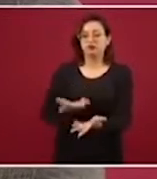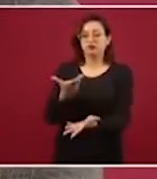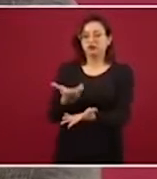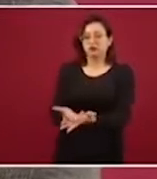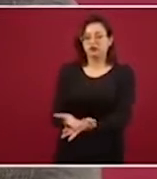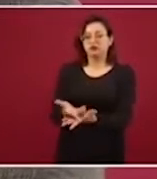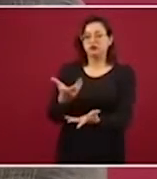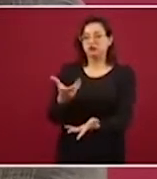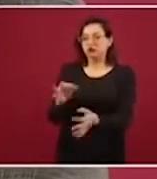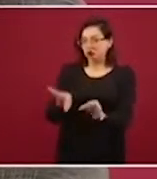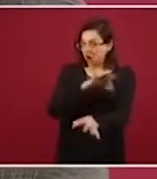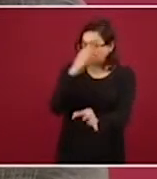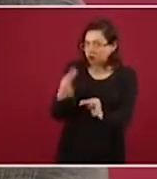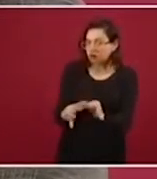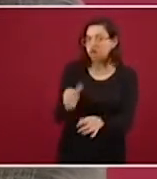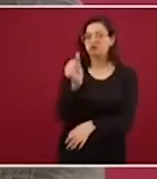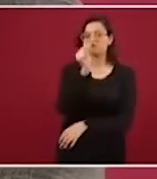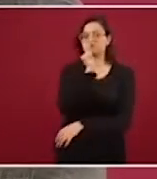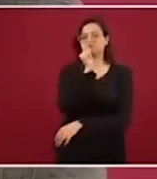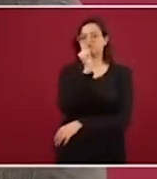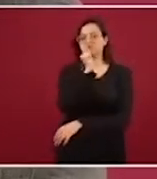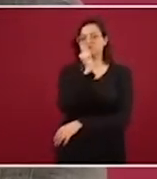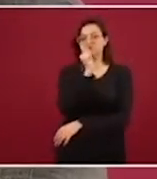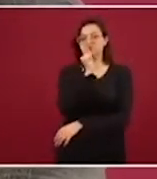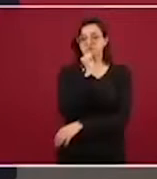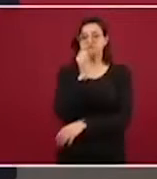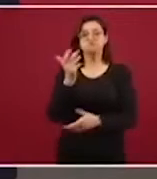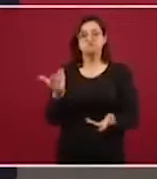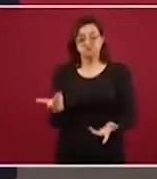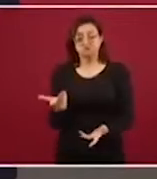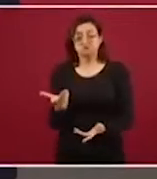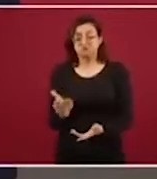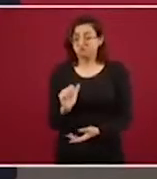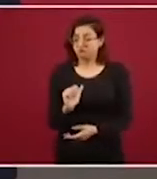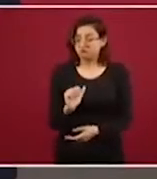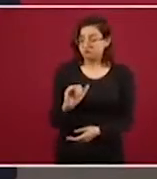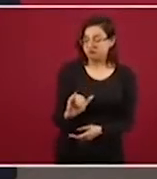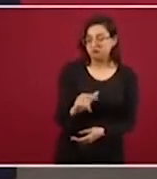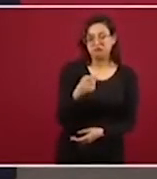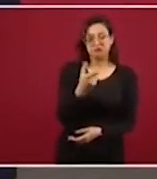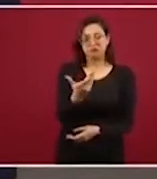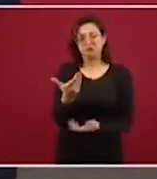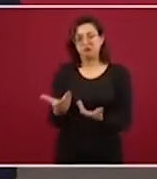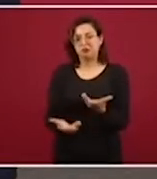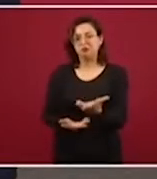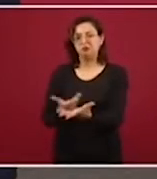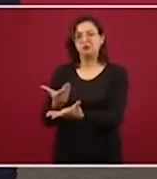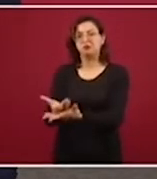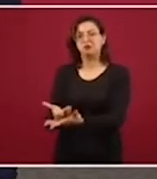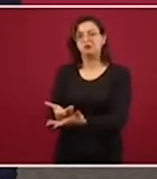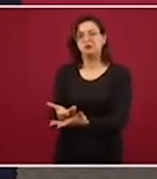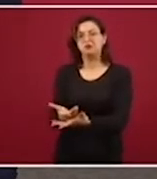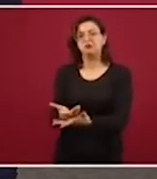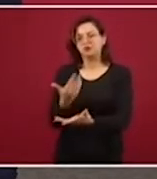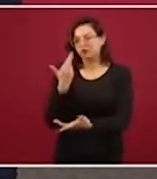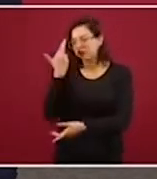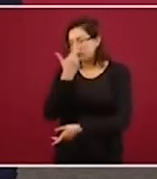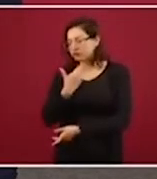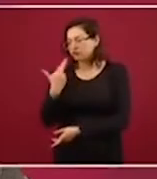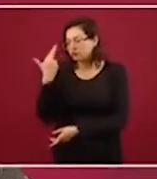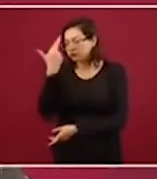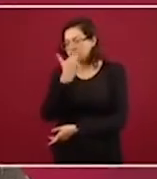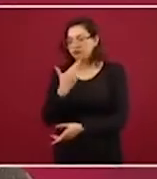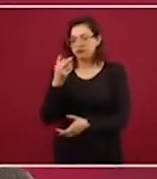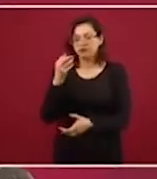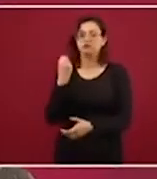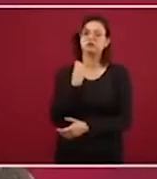terminado lo que ha solicitado y bienvenido bueno bienvenido en ese sentido que lo estamos revisando el cuerpo jurídico